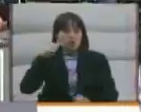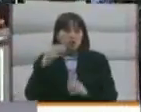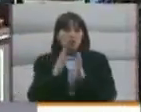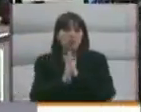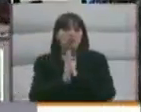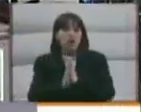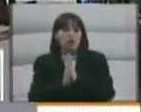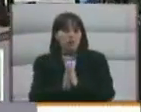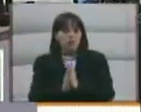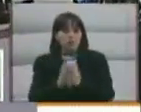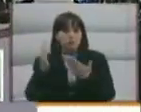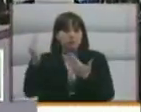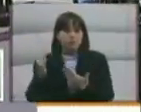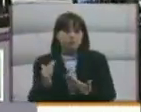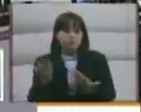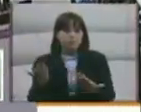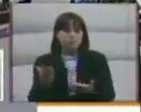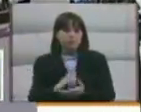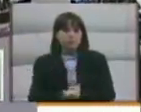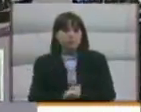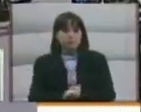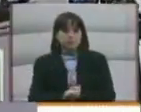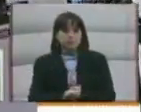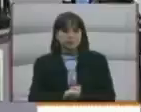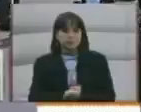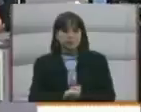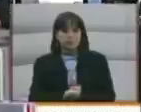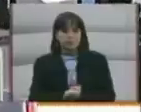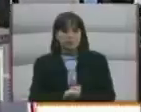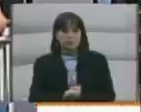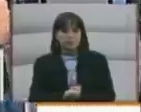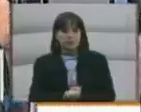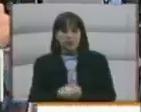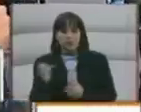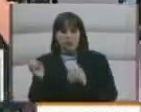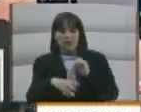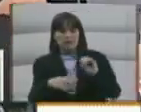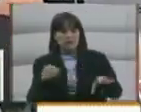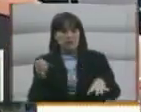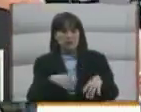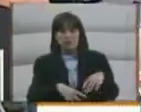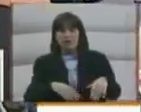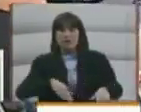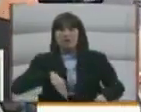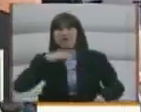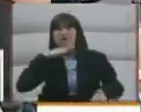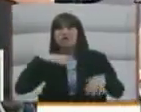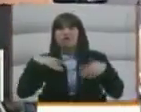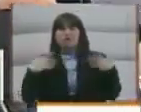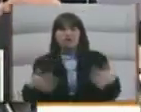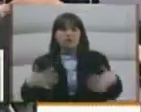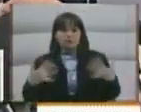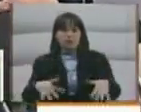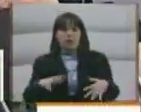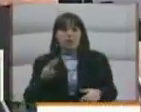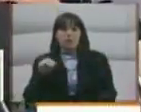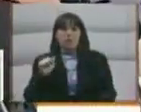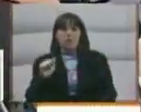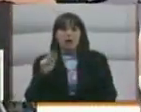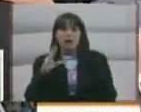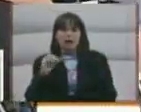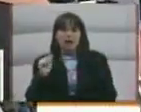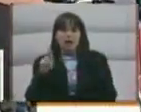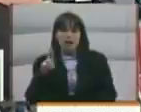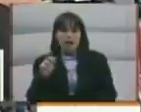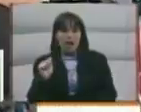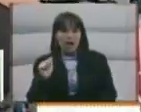aquí. Nos están inundando la basura en Kennedy, en Macarao. Te amamos,